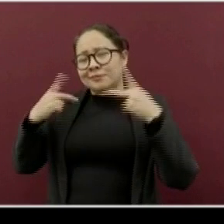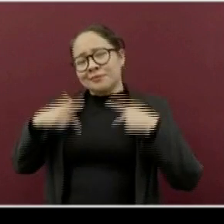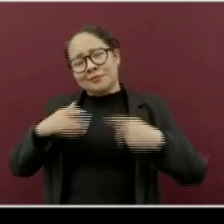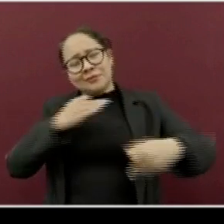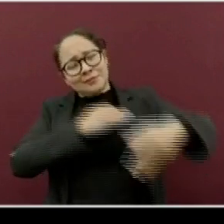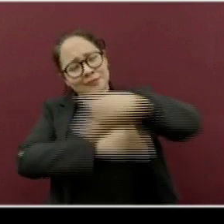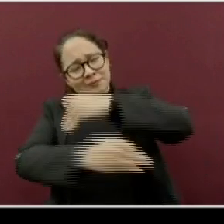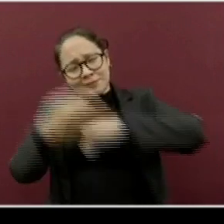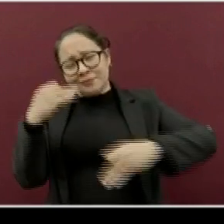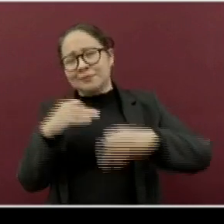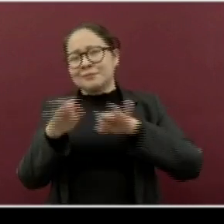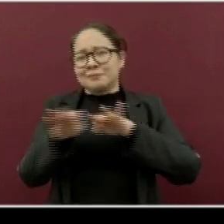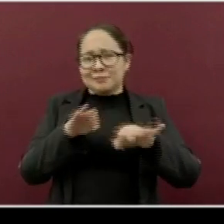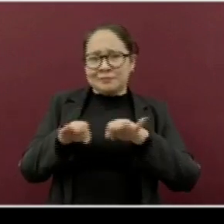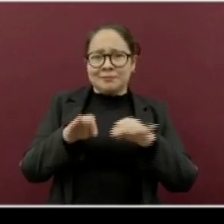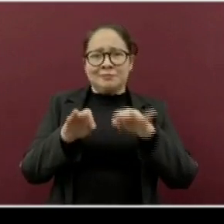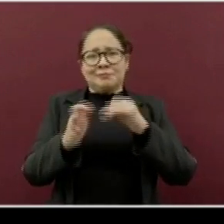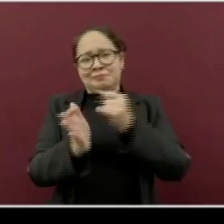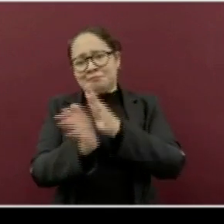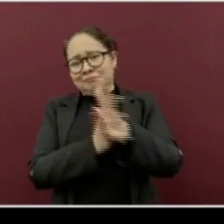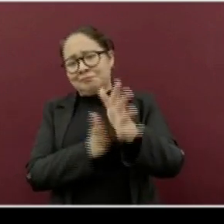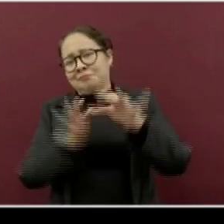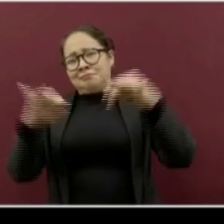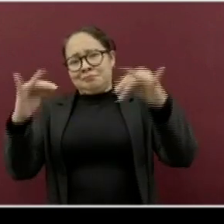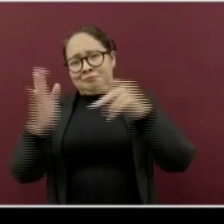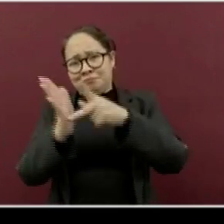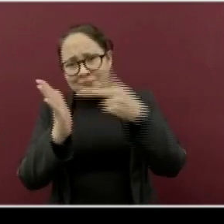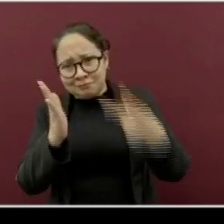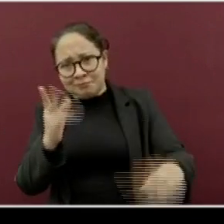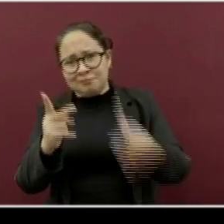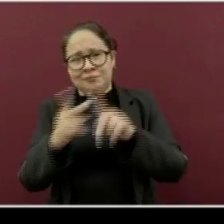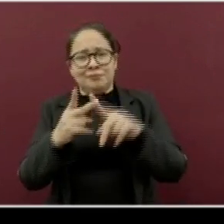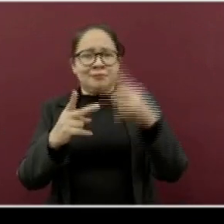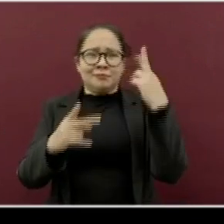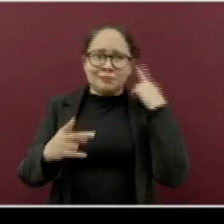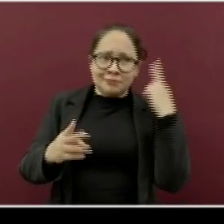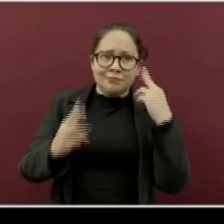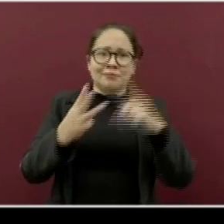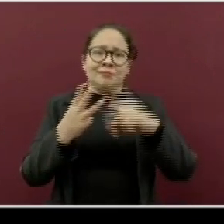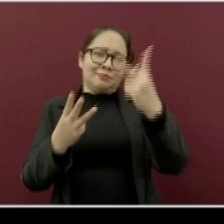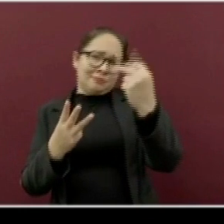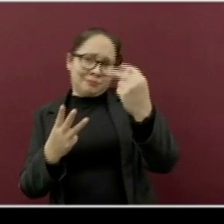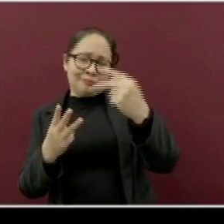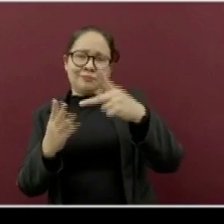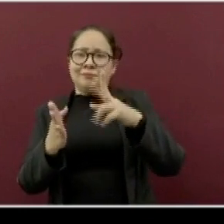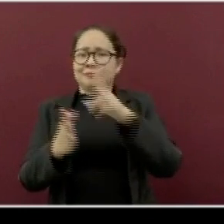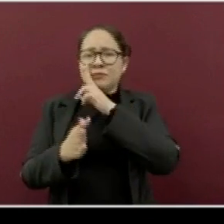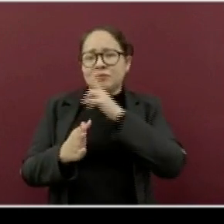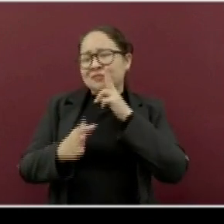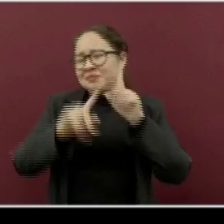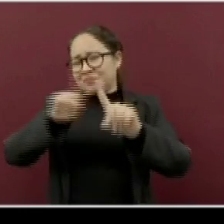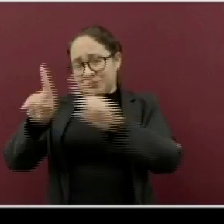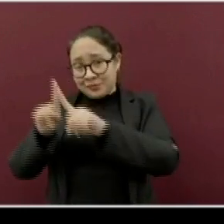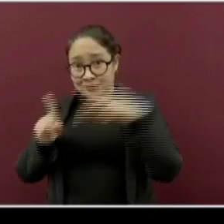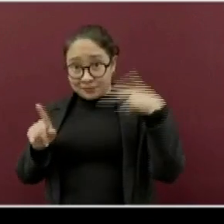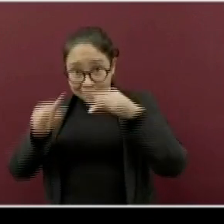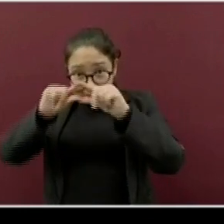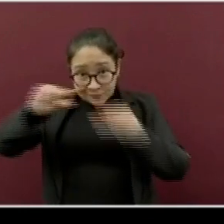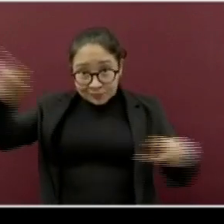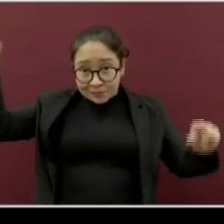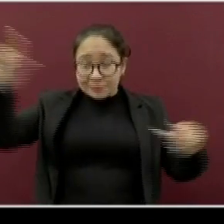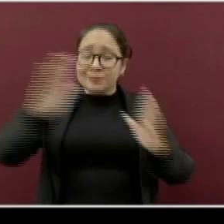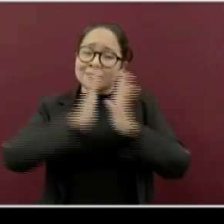que laboran en medios impresos, digitales, radio, televisión en Veracruz, los